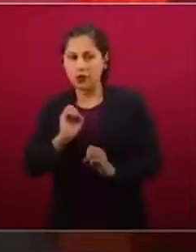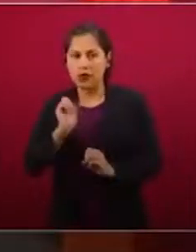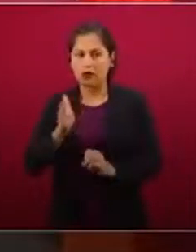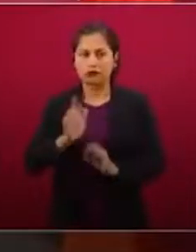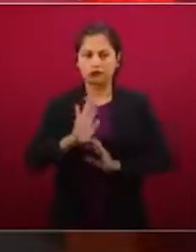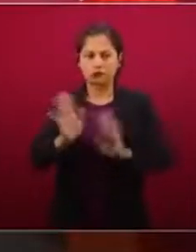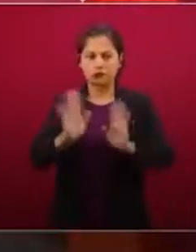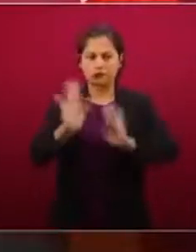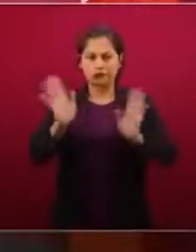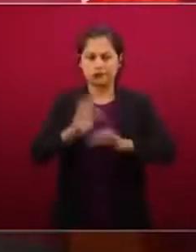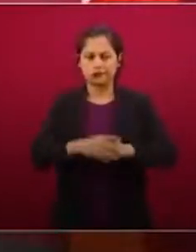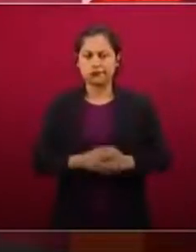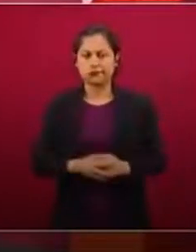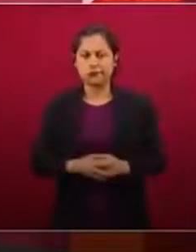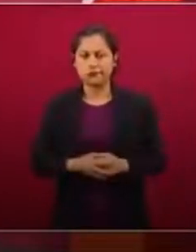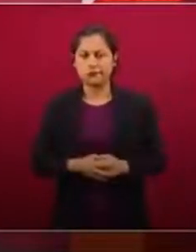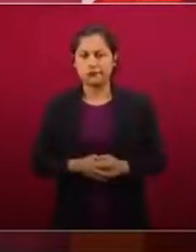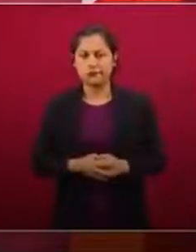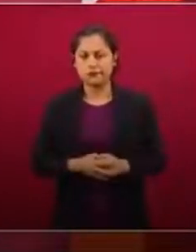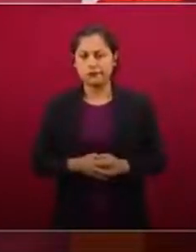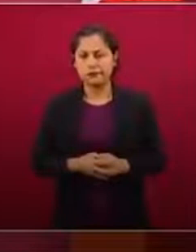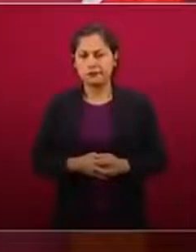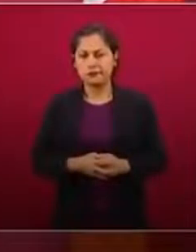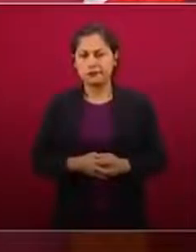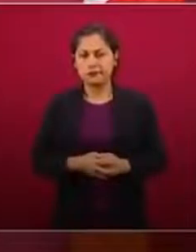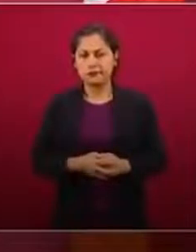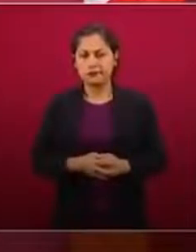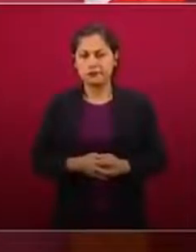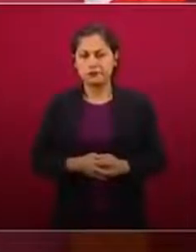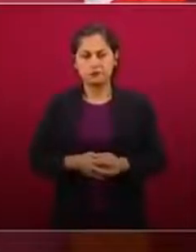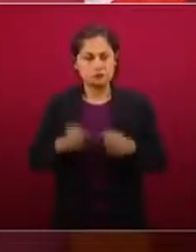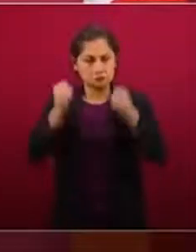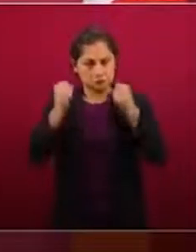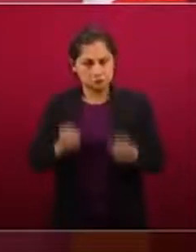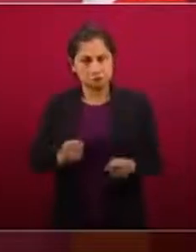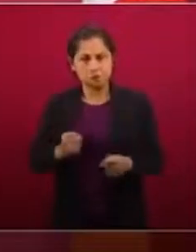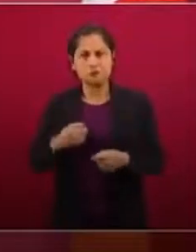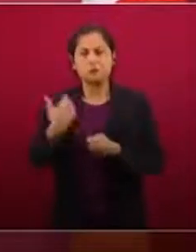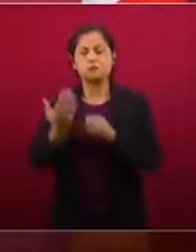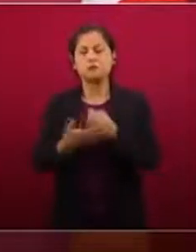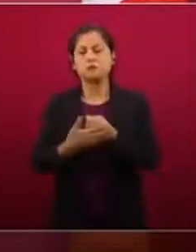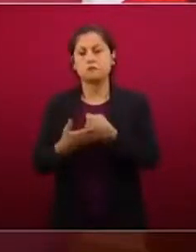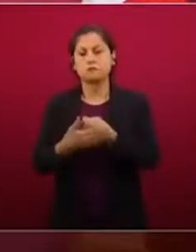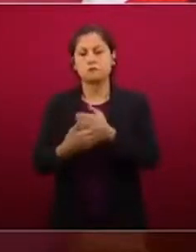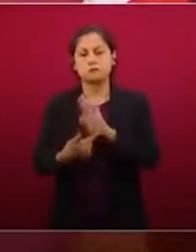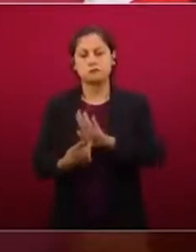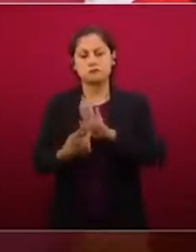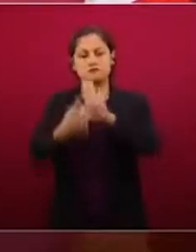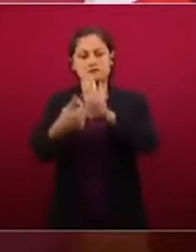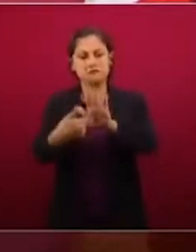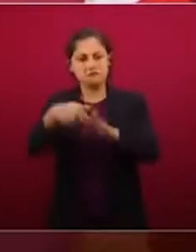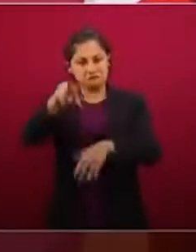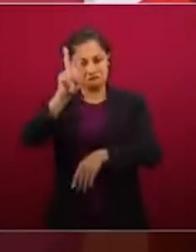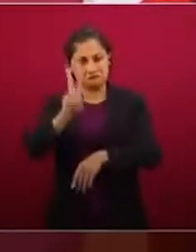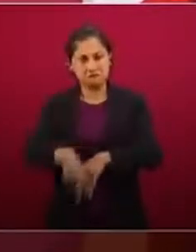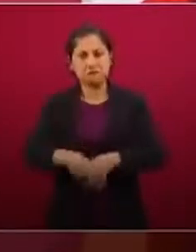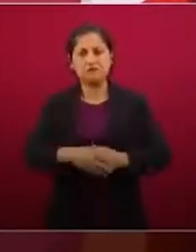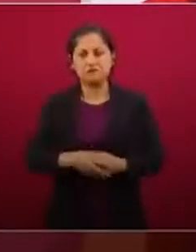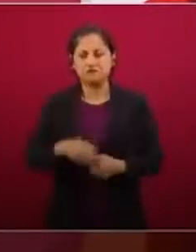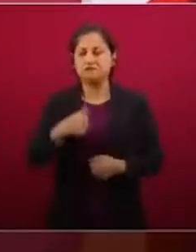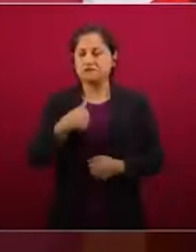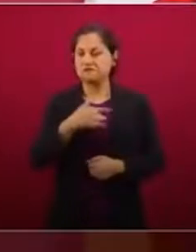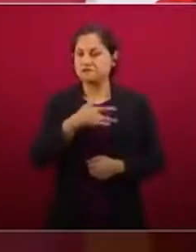va a conocerse toda la verdad, estoy